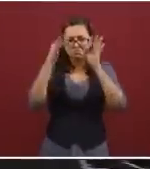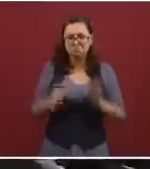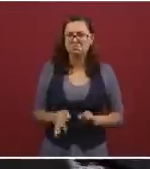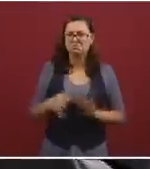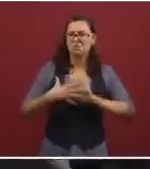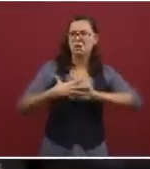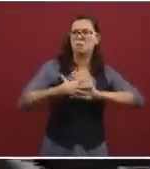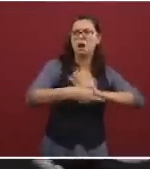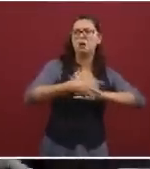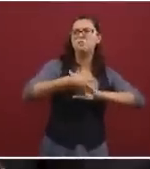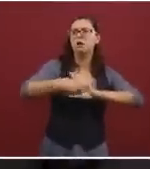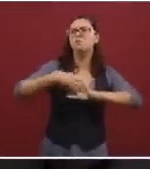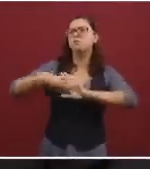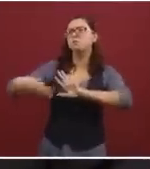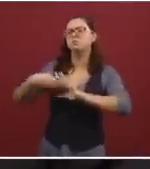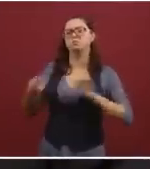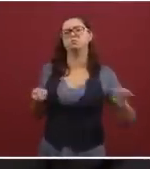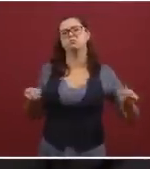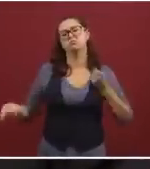lo que va a ayudar más.